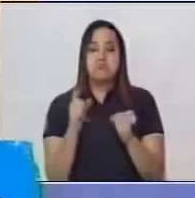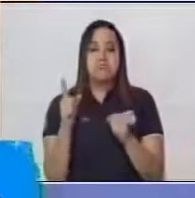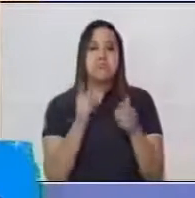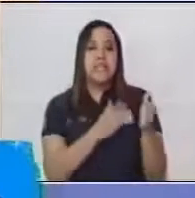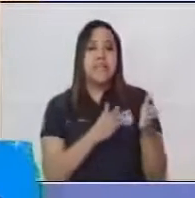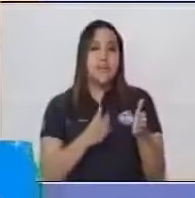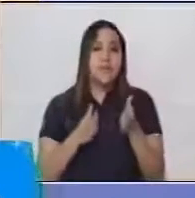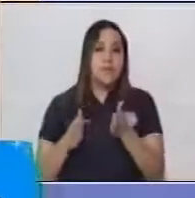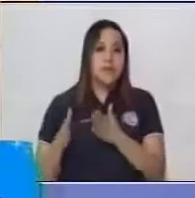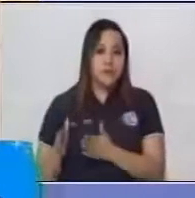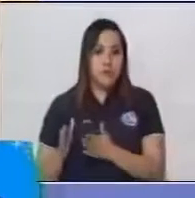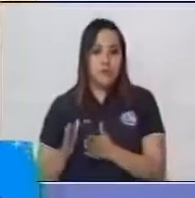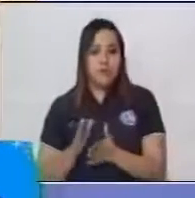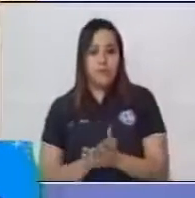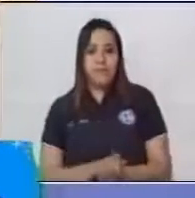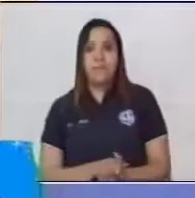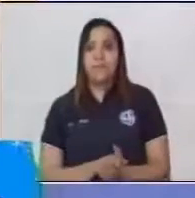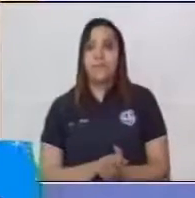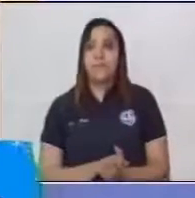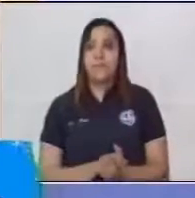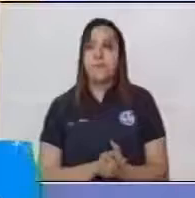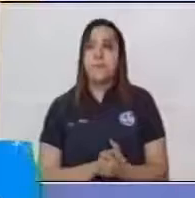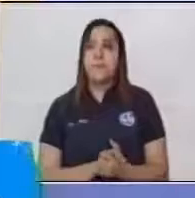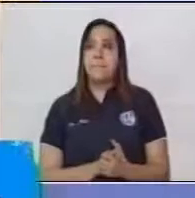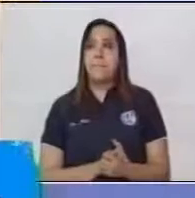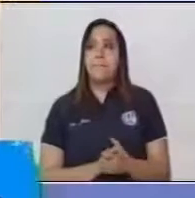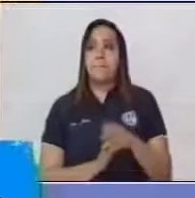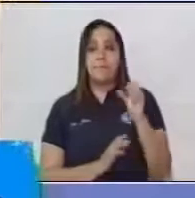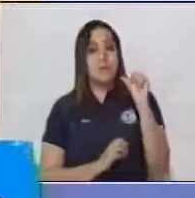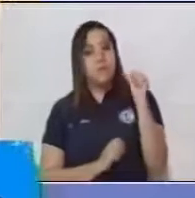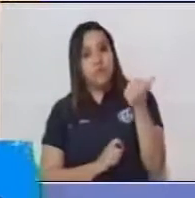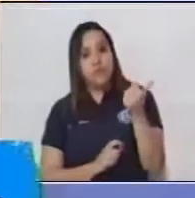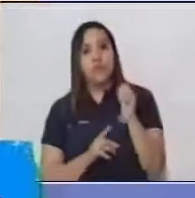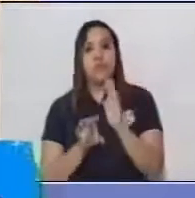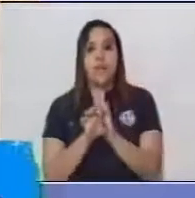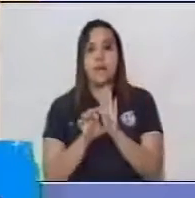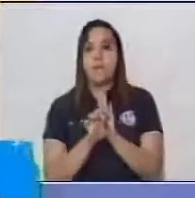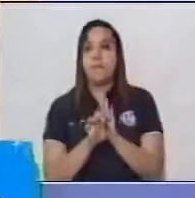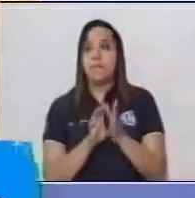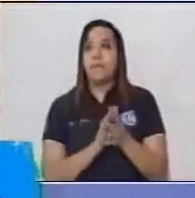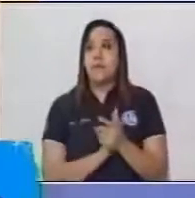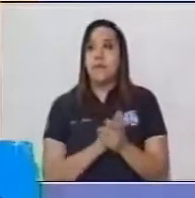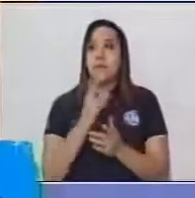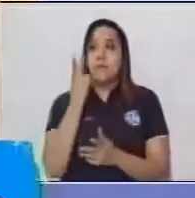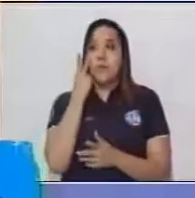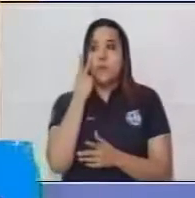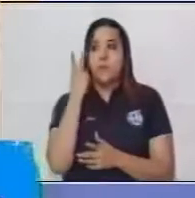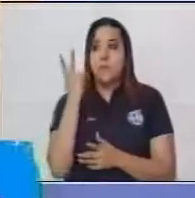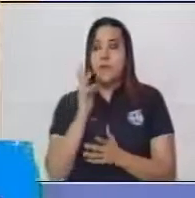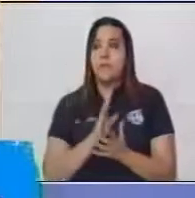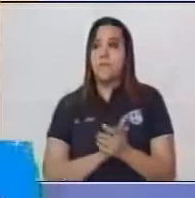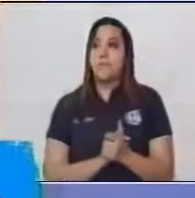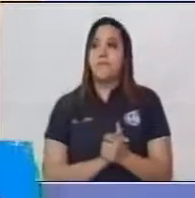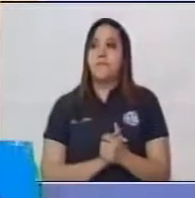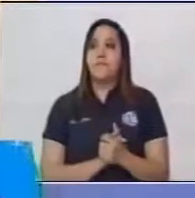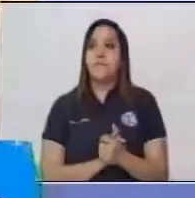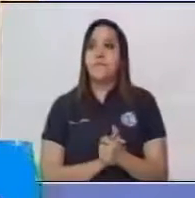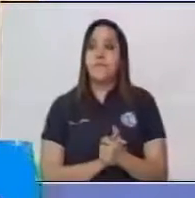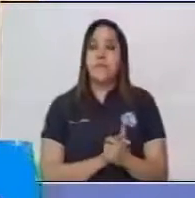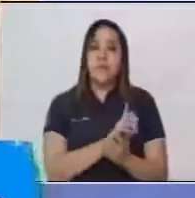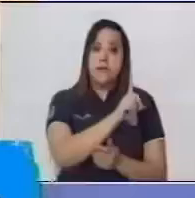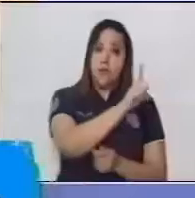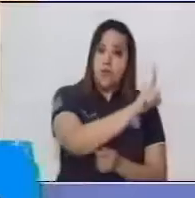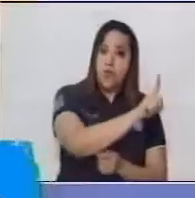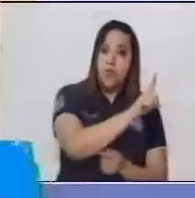progresión aritmética. Muy bien, veamos el otro ejemplo. Miremos los números que nos dan.